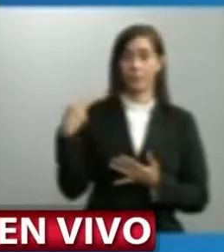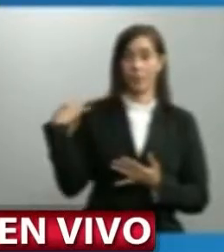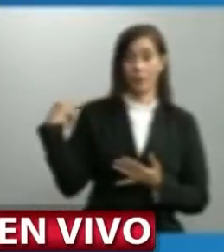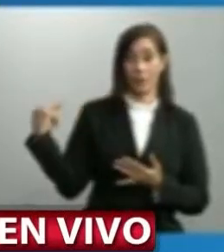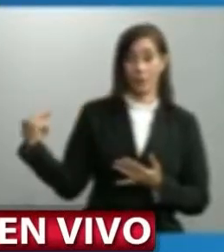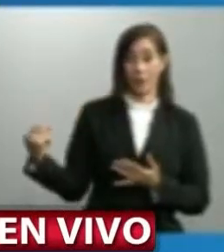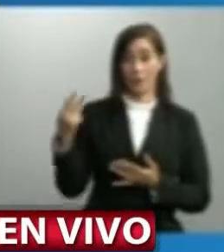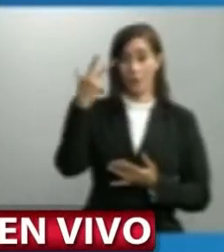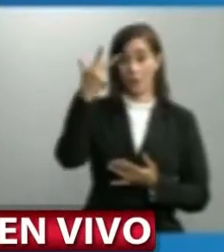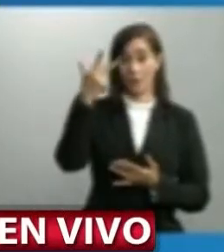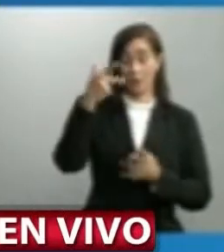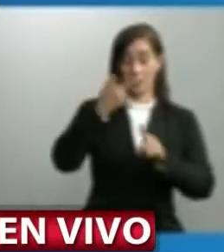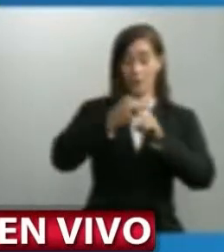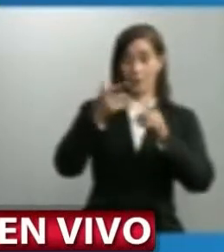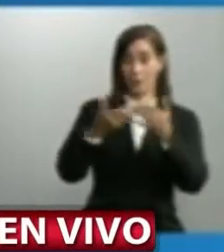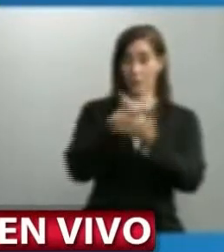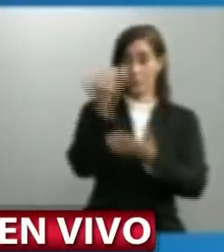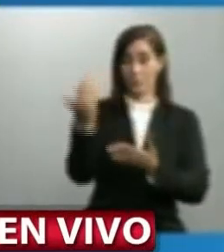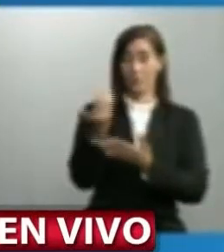3 casos nuevos,